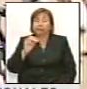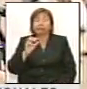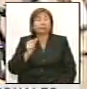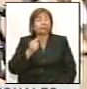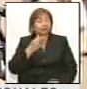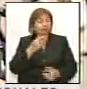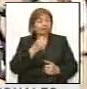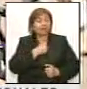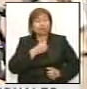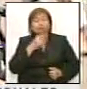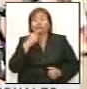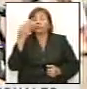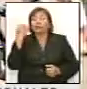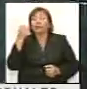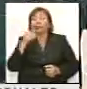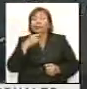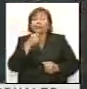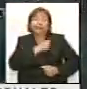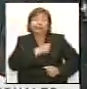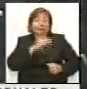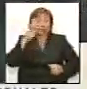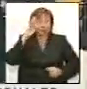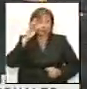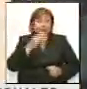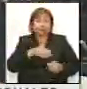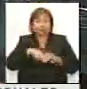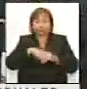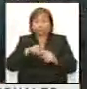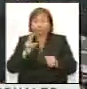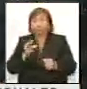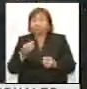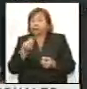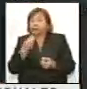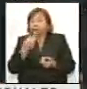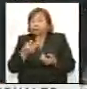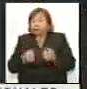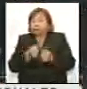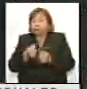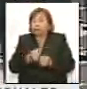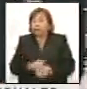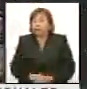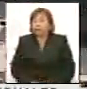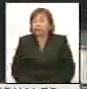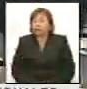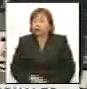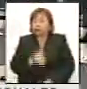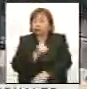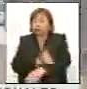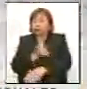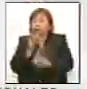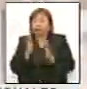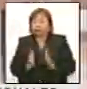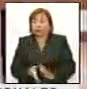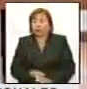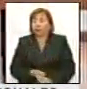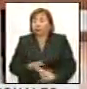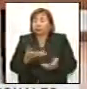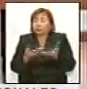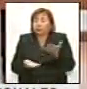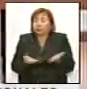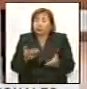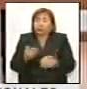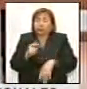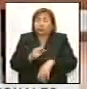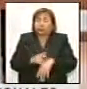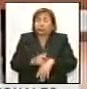Policía Nacional que fueron pasados a situación de retiro por reestructuración institucional. En otro momento, la